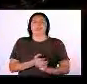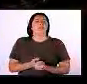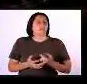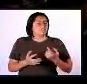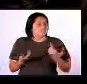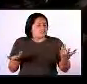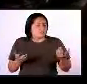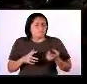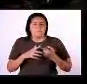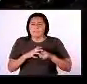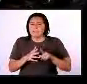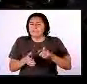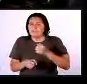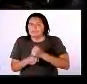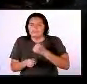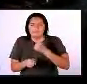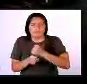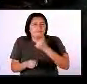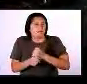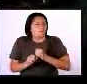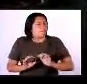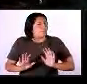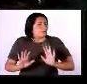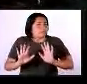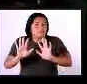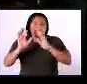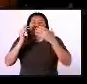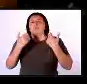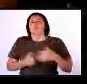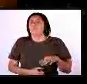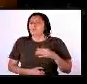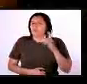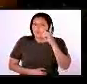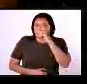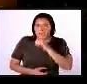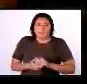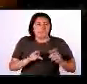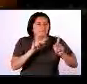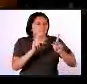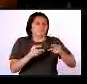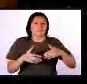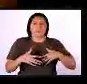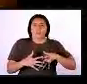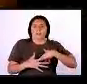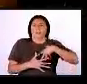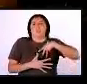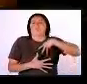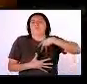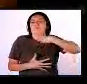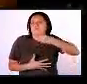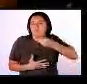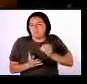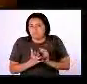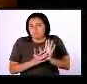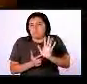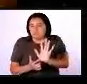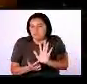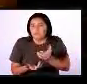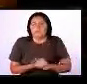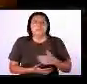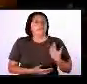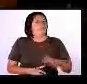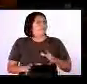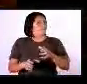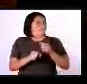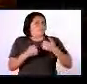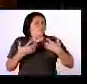emprende esta tarea tan maravillosamente difícil de hacer que la gente se exprese, lograrlo es una